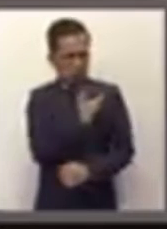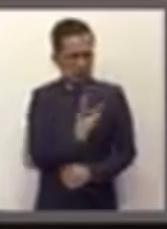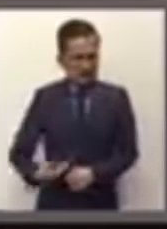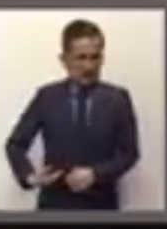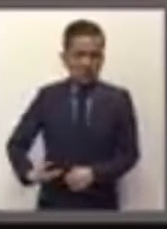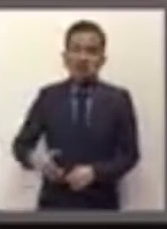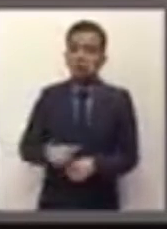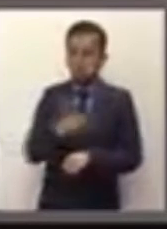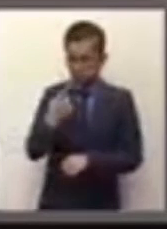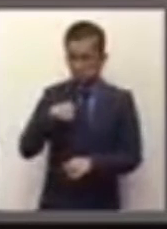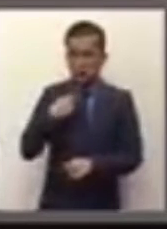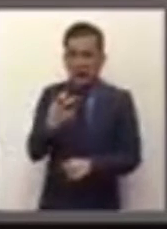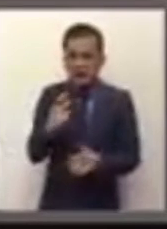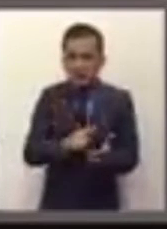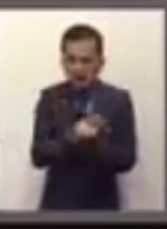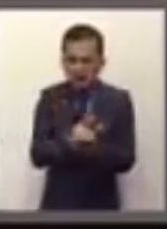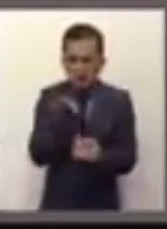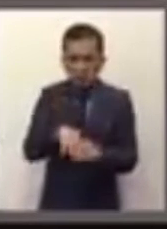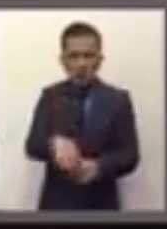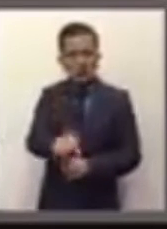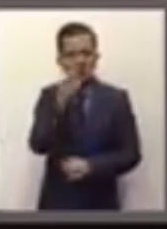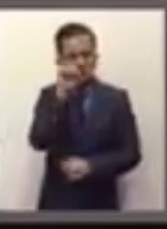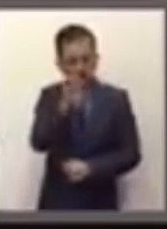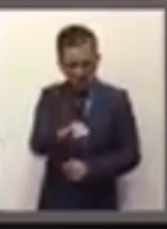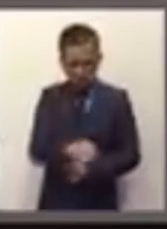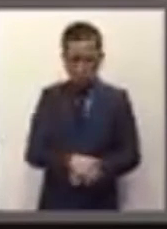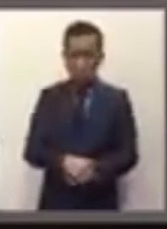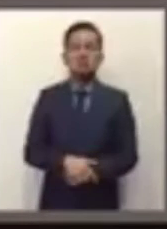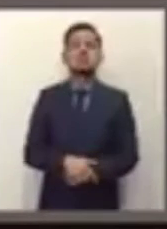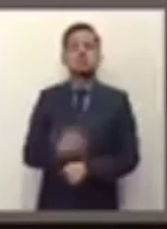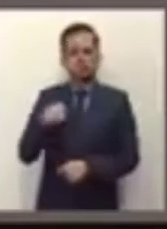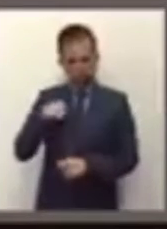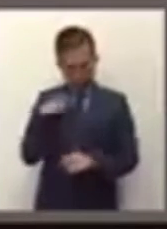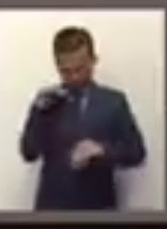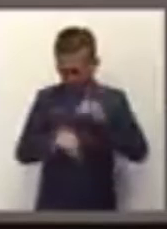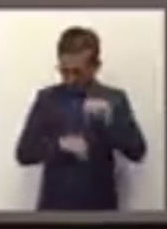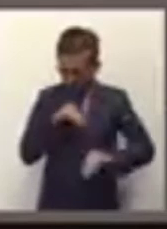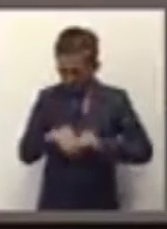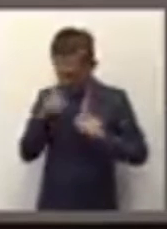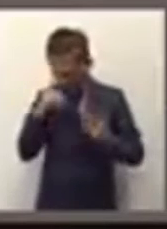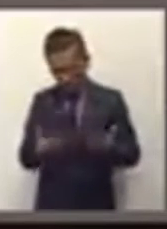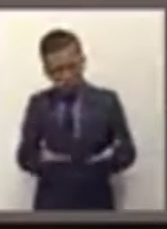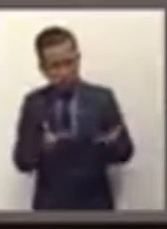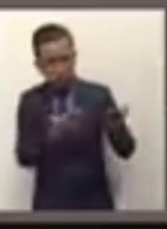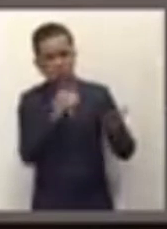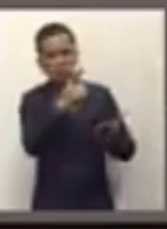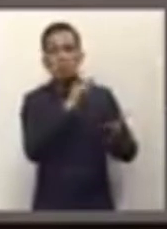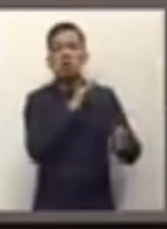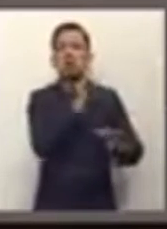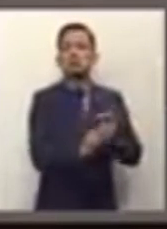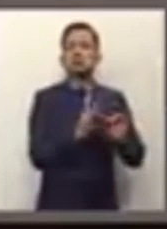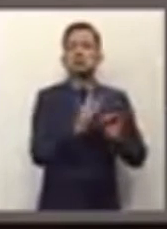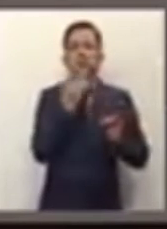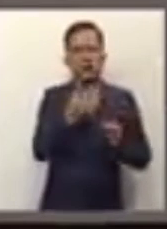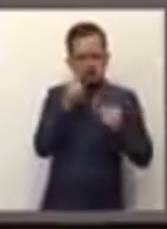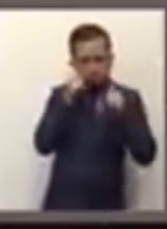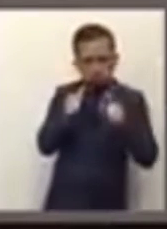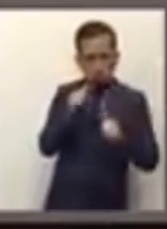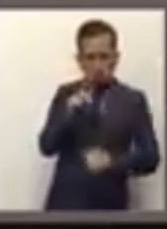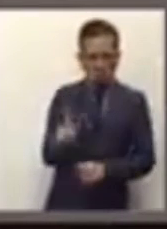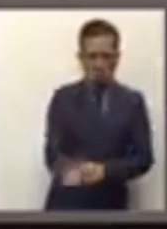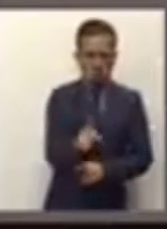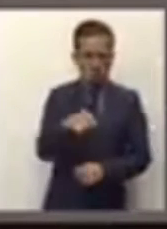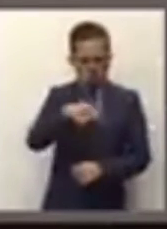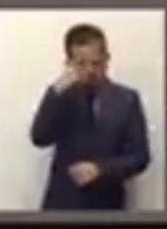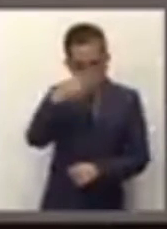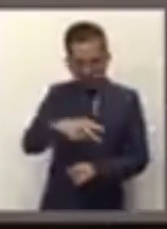a votar esta ley a favor y le vamos a dar todas las herramientas para que cumpla al pueblo de México y